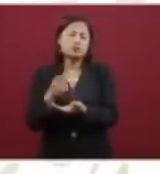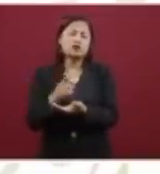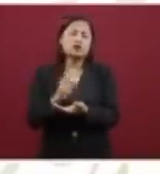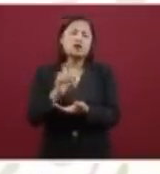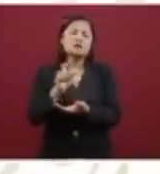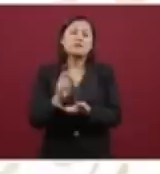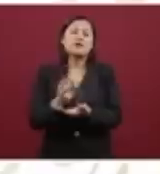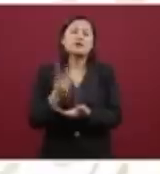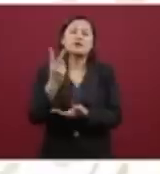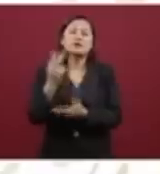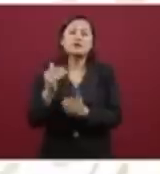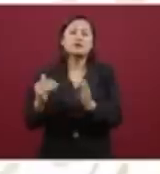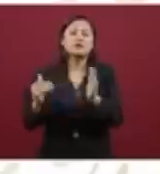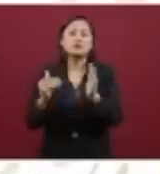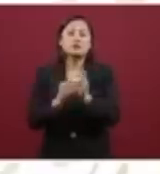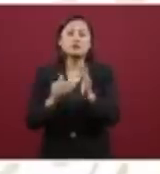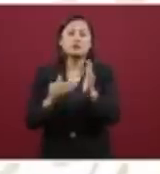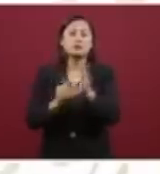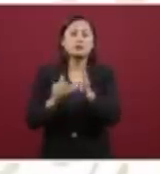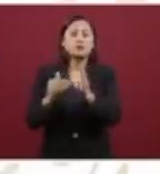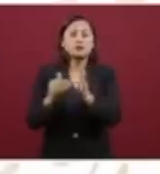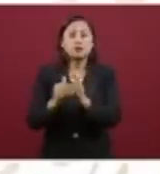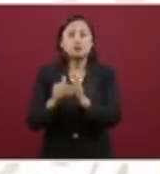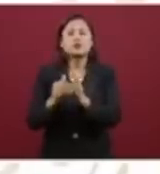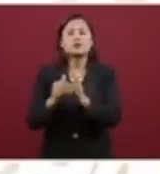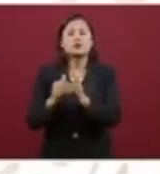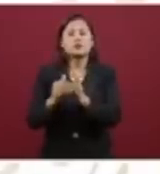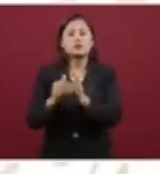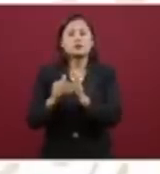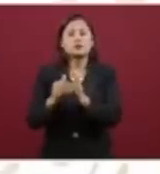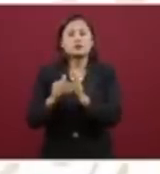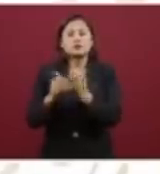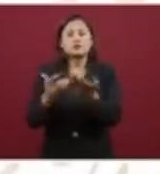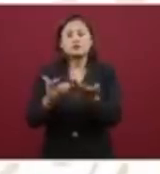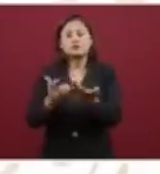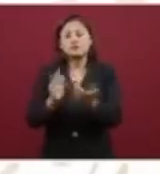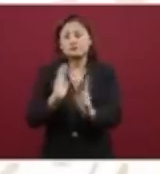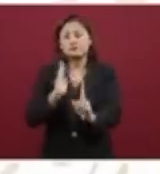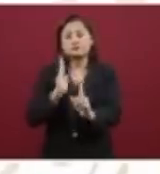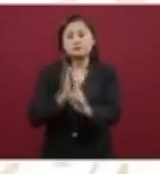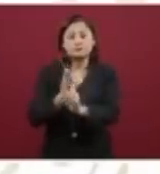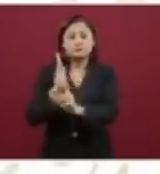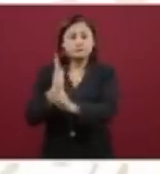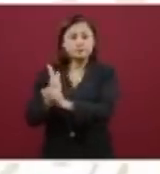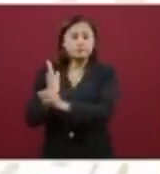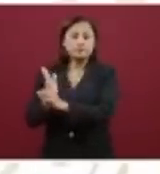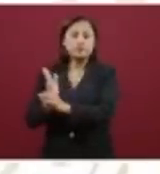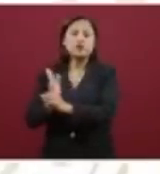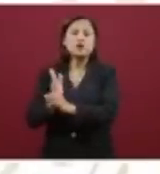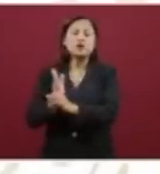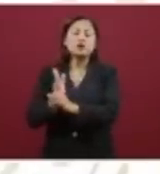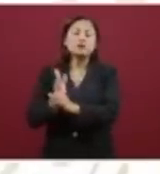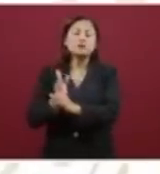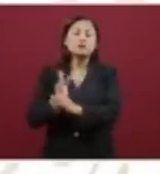mil millones de pesos fueron otorgados mediante asignación directa 500